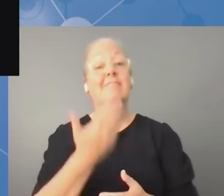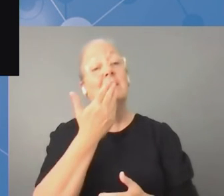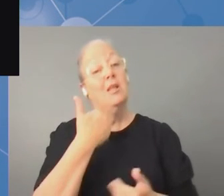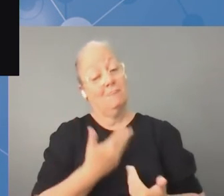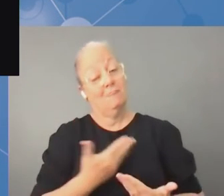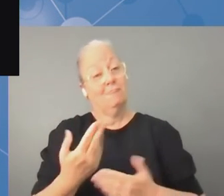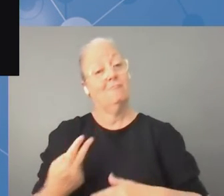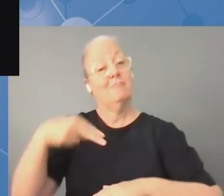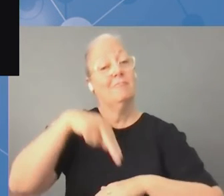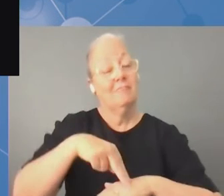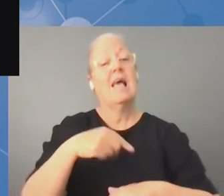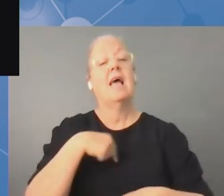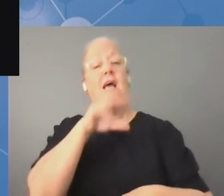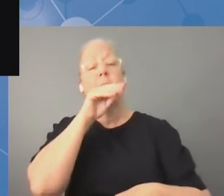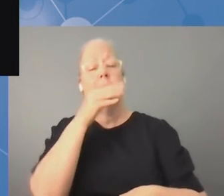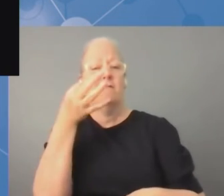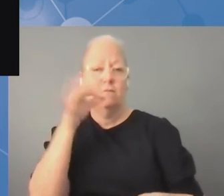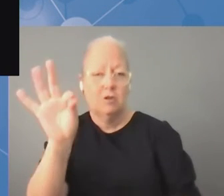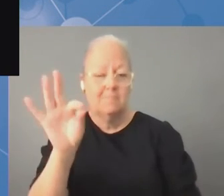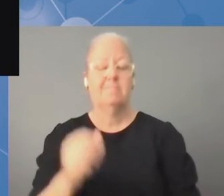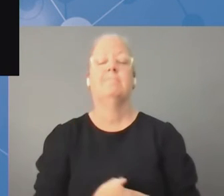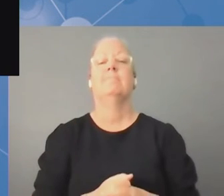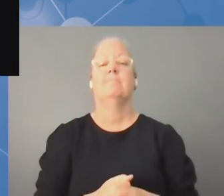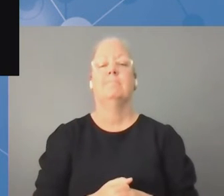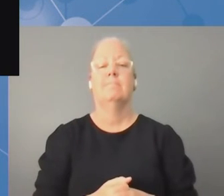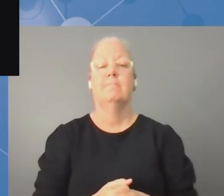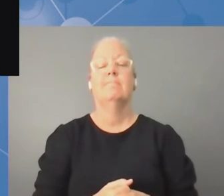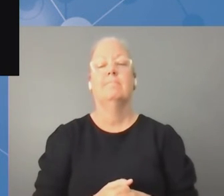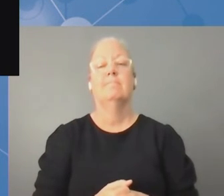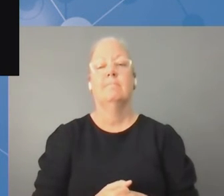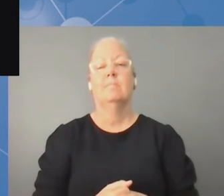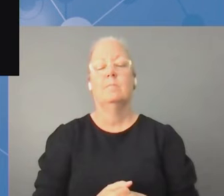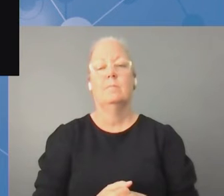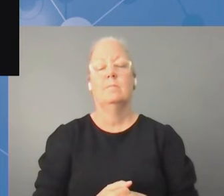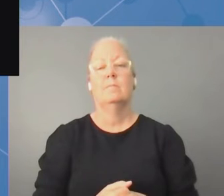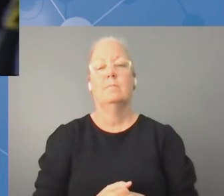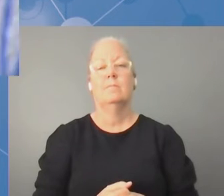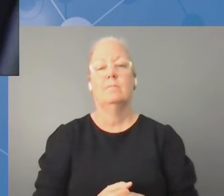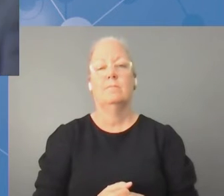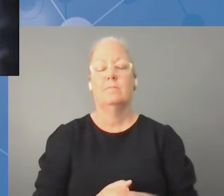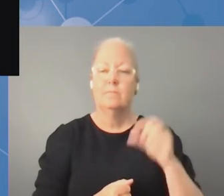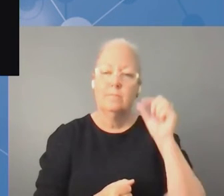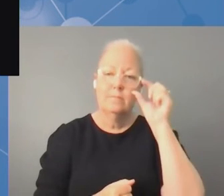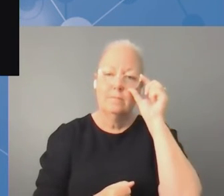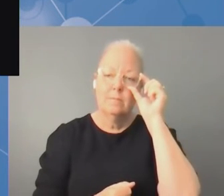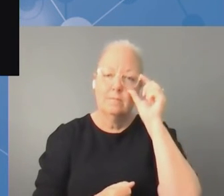Muchas gracias por poder pronunciarme aquí. Voy a hablar en francés.